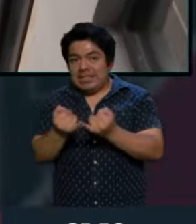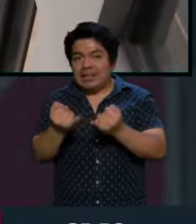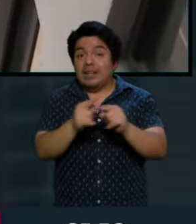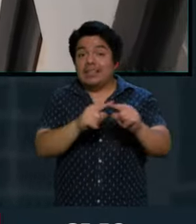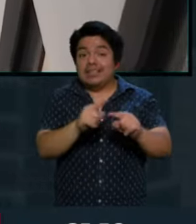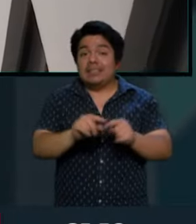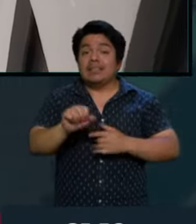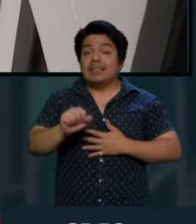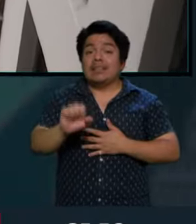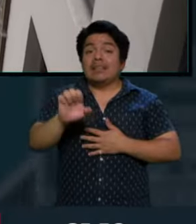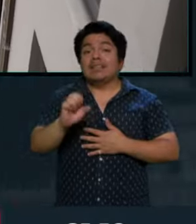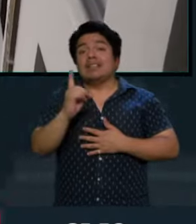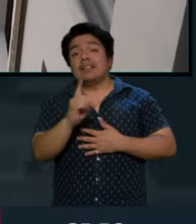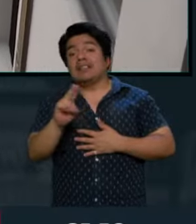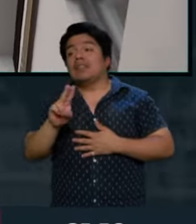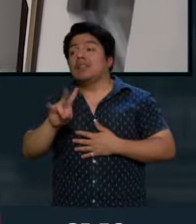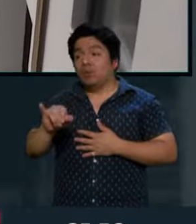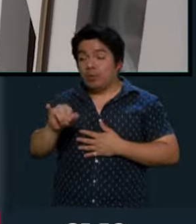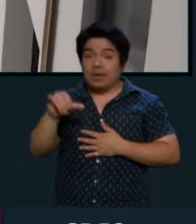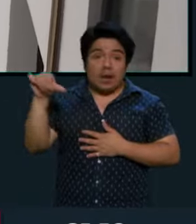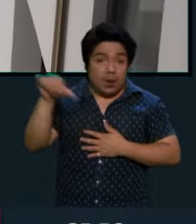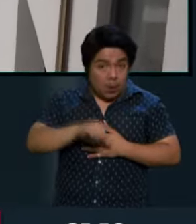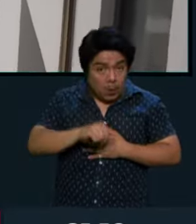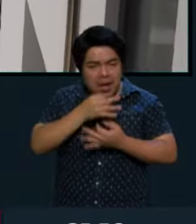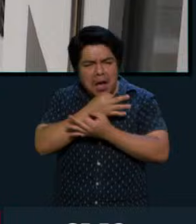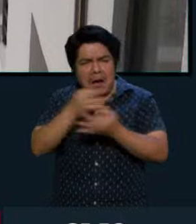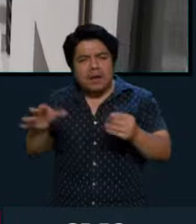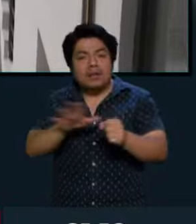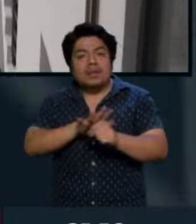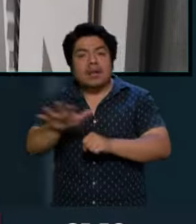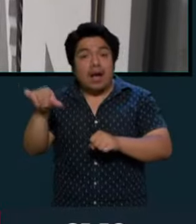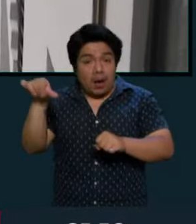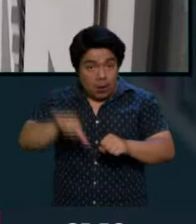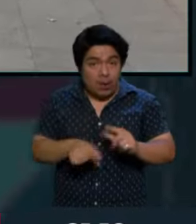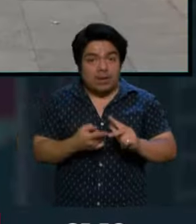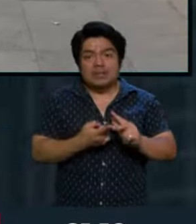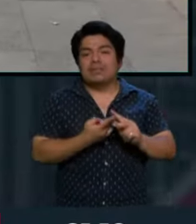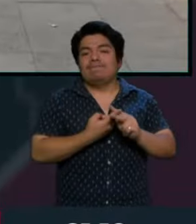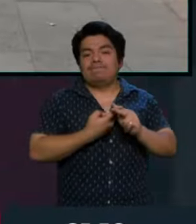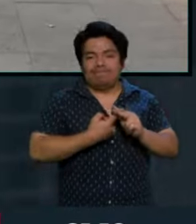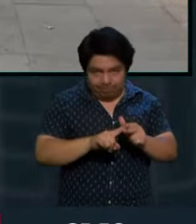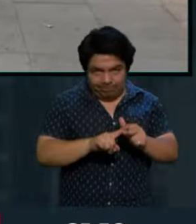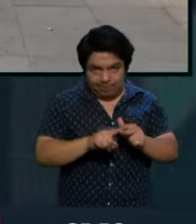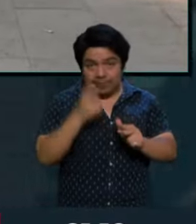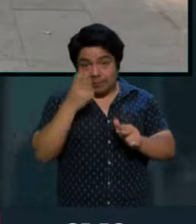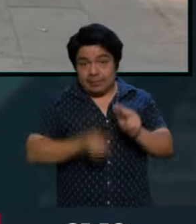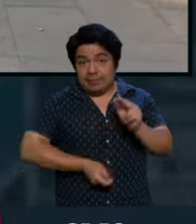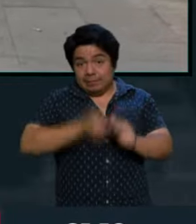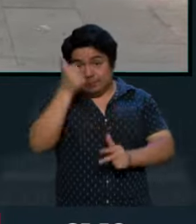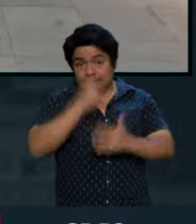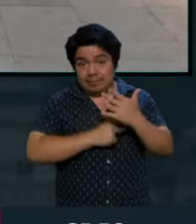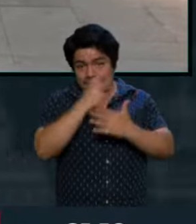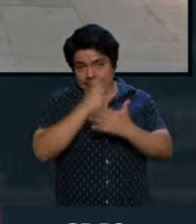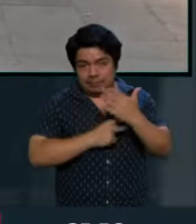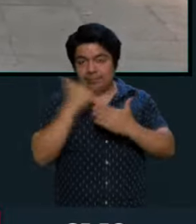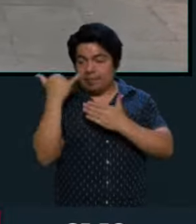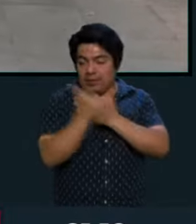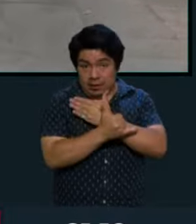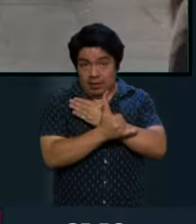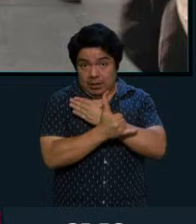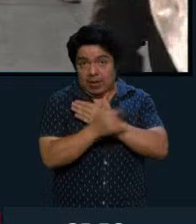es lo que hoy se anuncia, es el inicio del primer programa piloto, proyecto piloto,